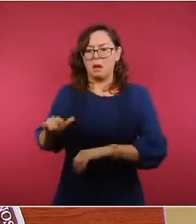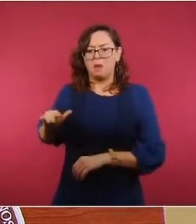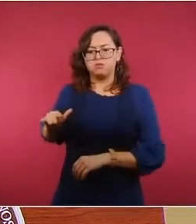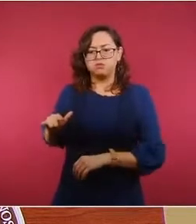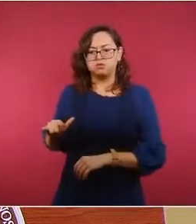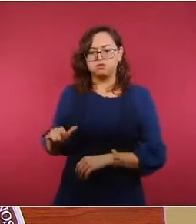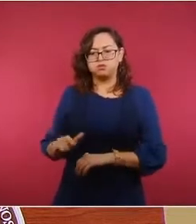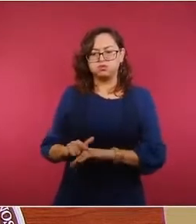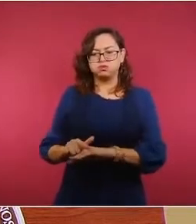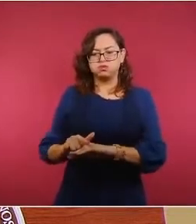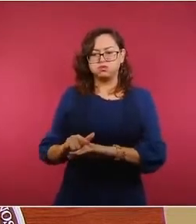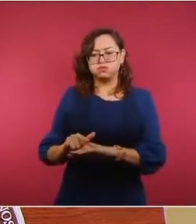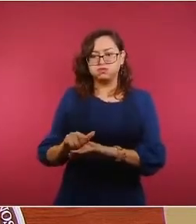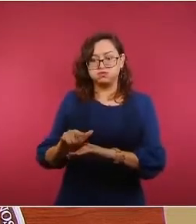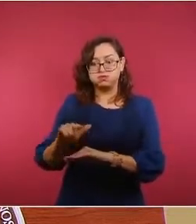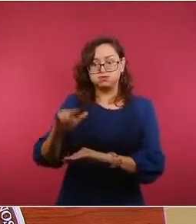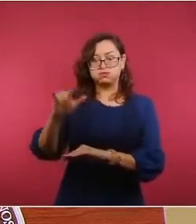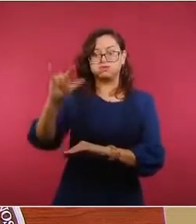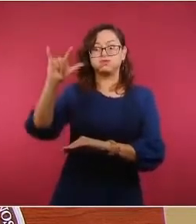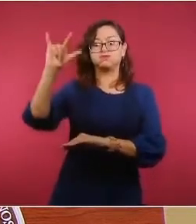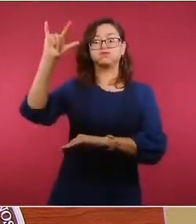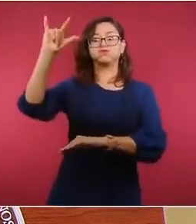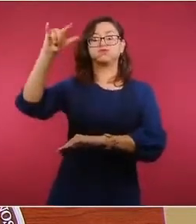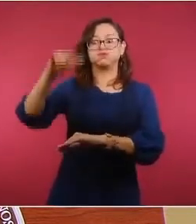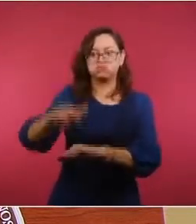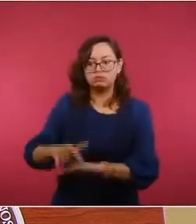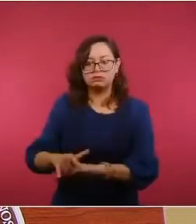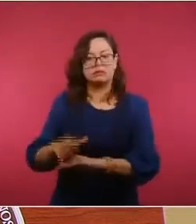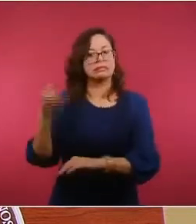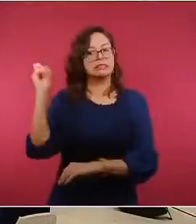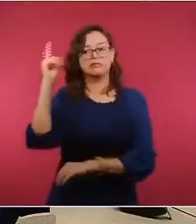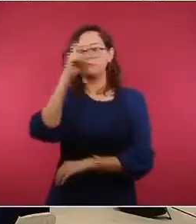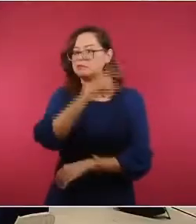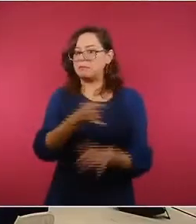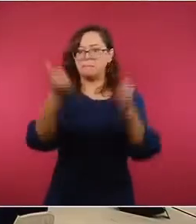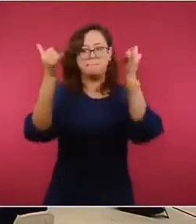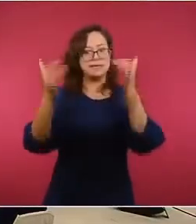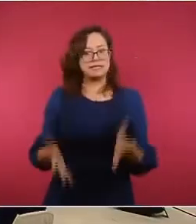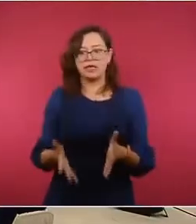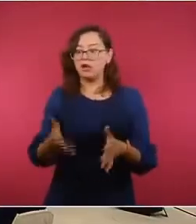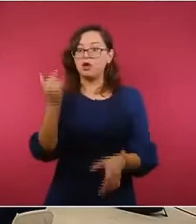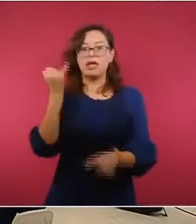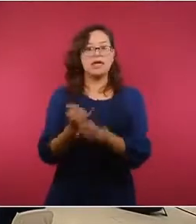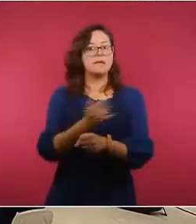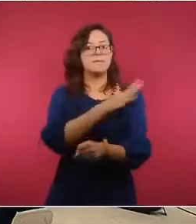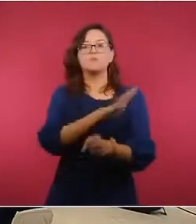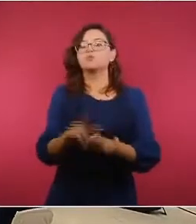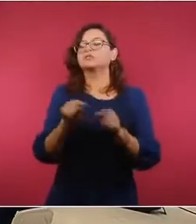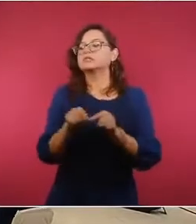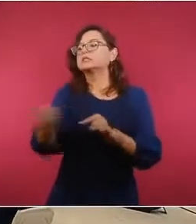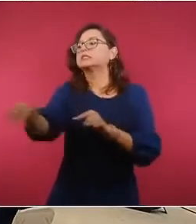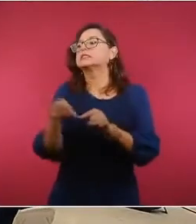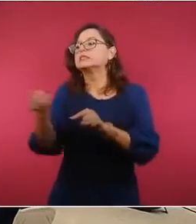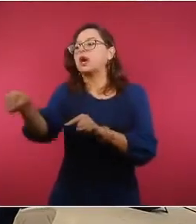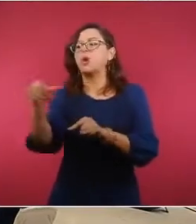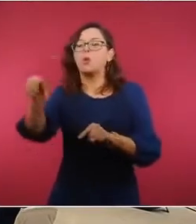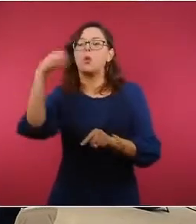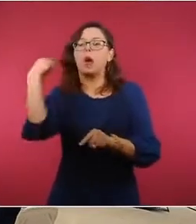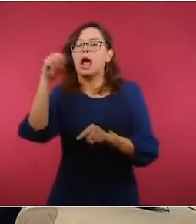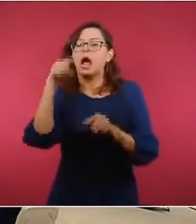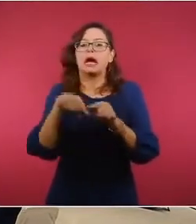y bajarlo. No es para ir a Oaxaca, no es para ir a Veracruz,